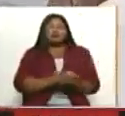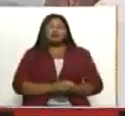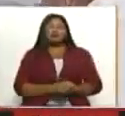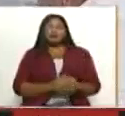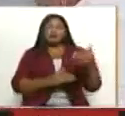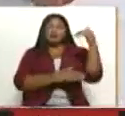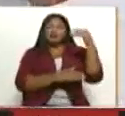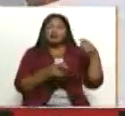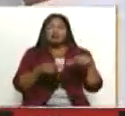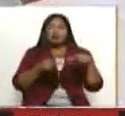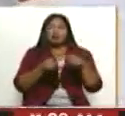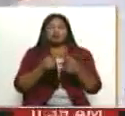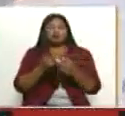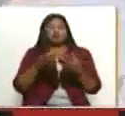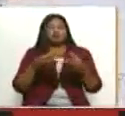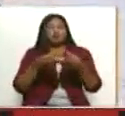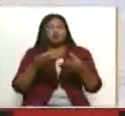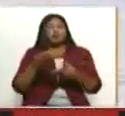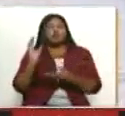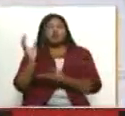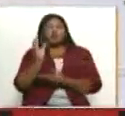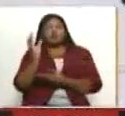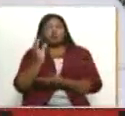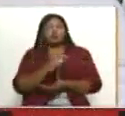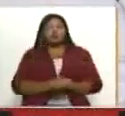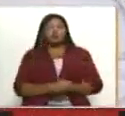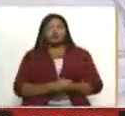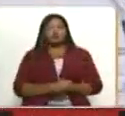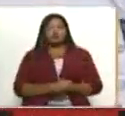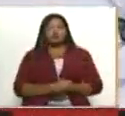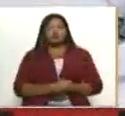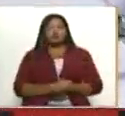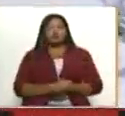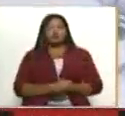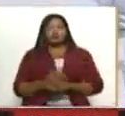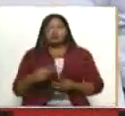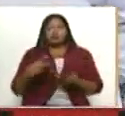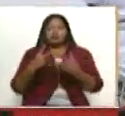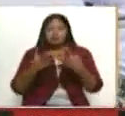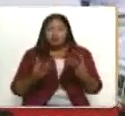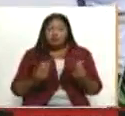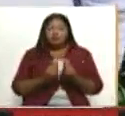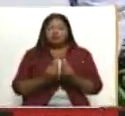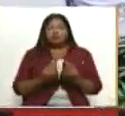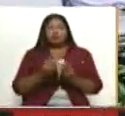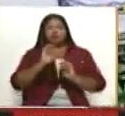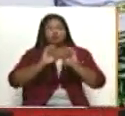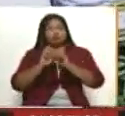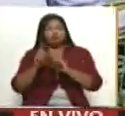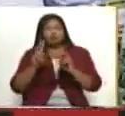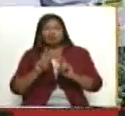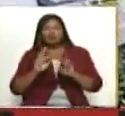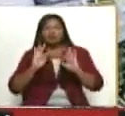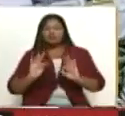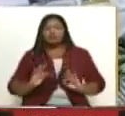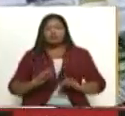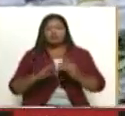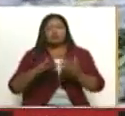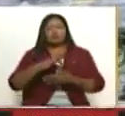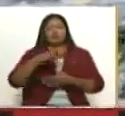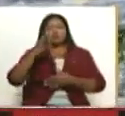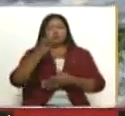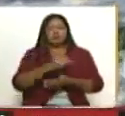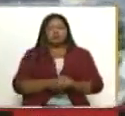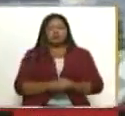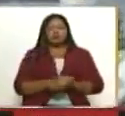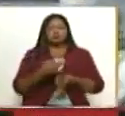con la Conferencia Episcopal de Colombia, cuyo valioso acompañamiento es un baluarte físico y espiritual en la construcción